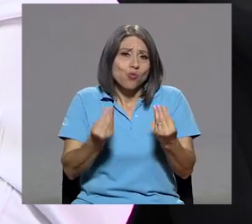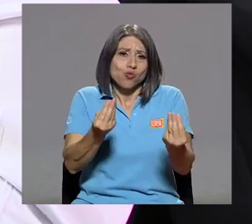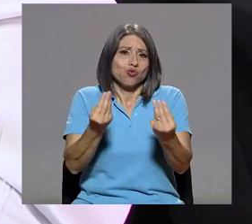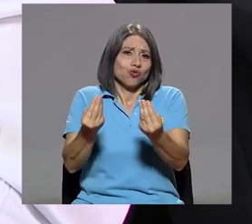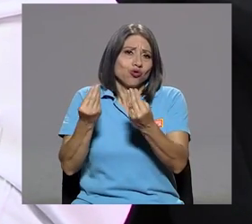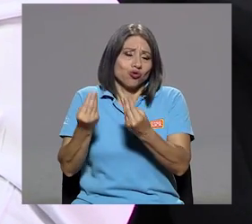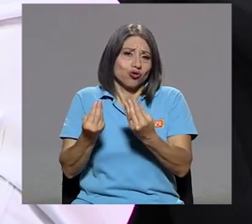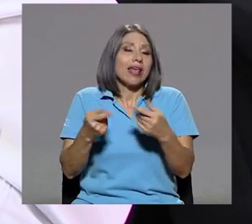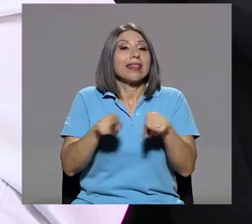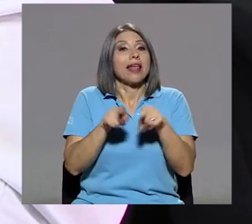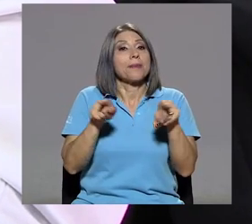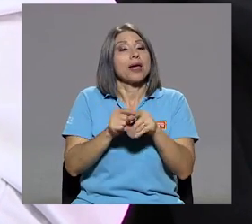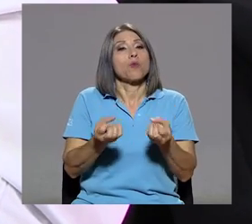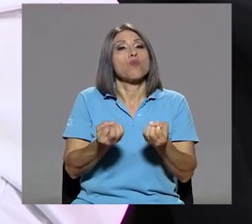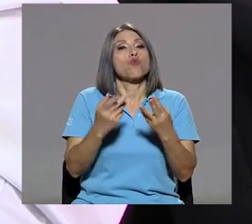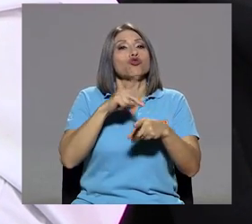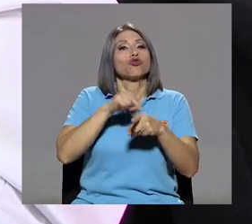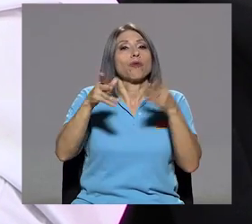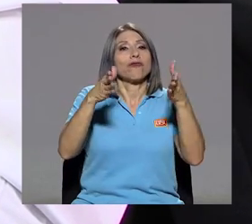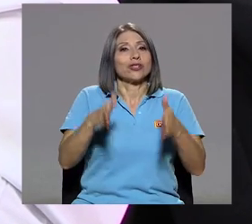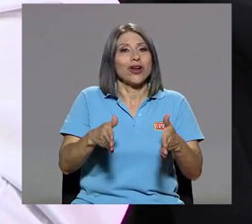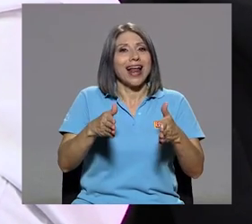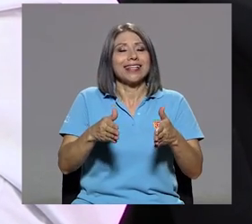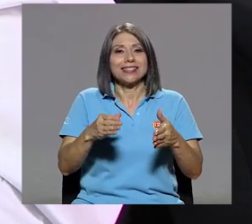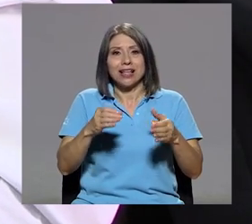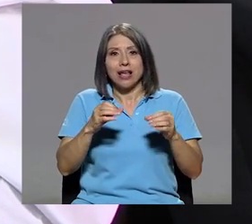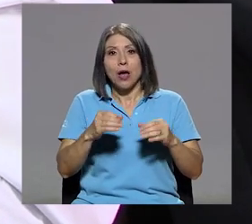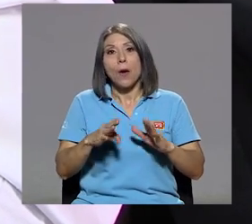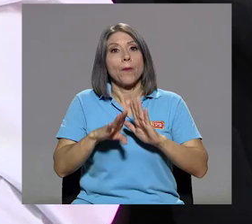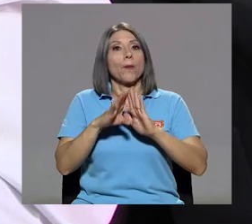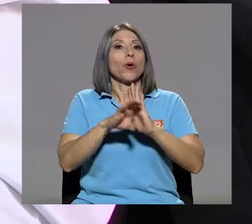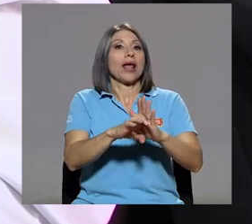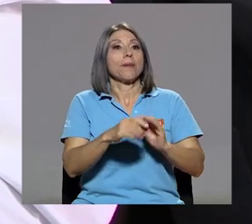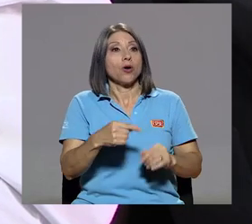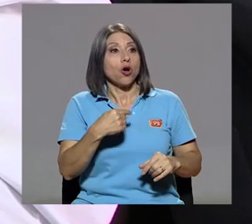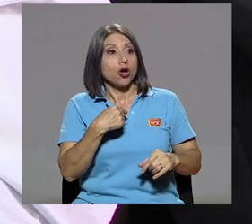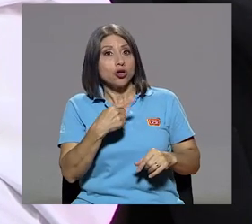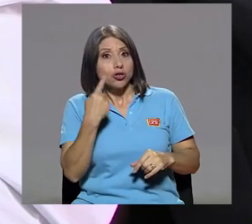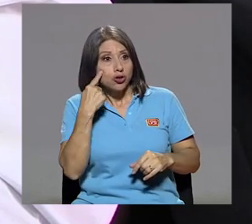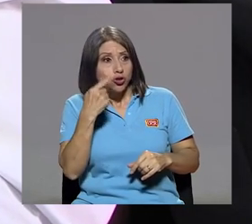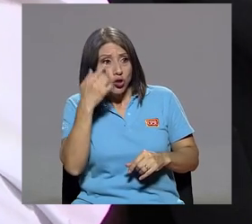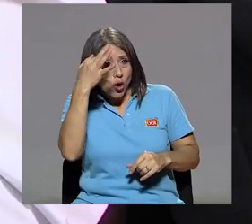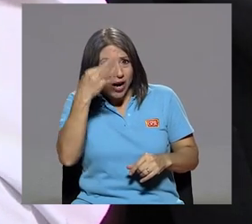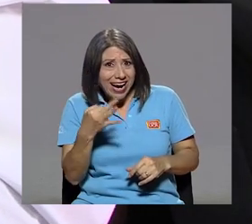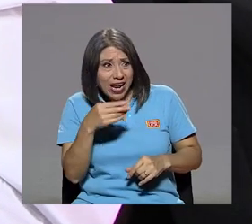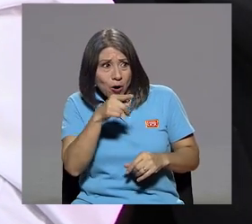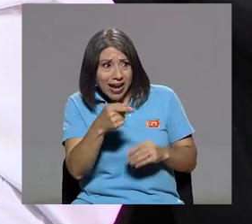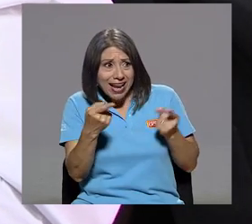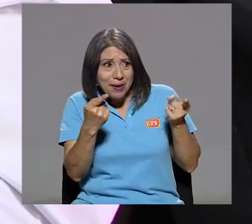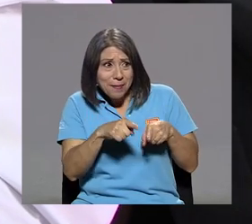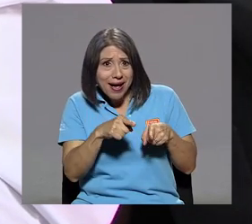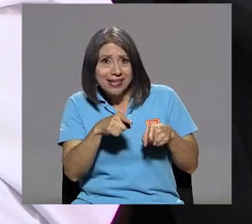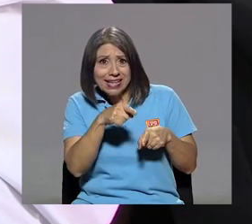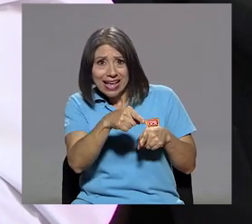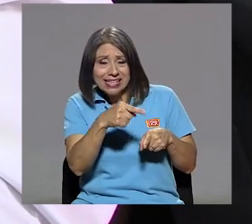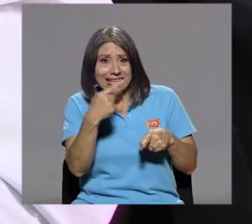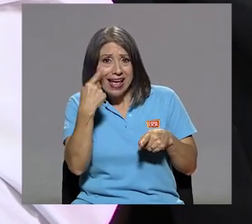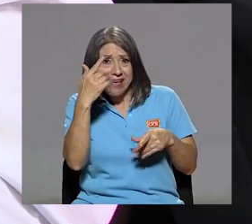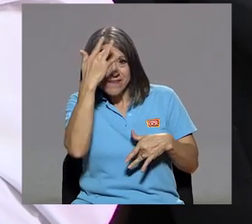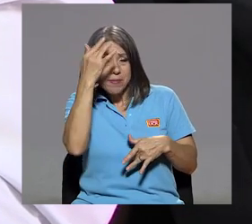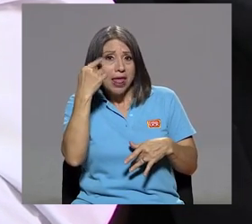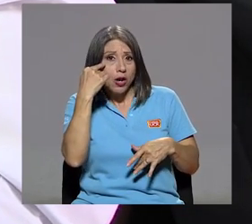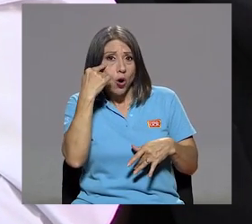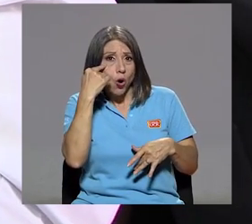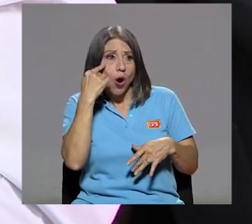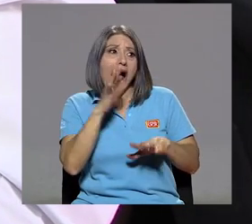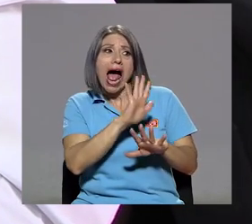digamos, se toma en cuenta muchos profesionales. Porque yo no me voy a atrever a quitarle el medicamento al paciente que yo creo que le puede estar subiendo la presión y lo